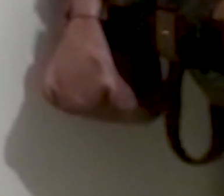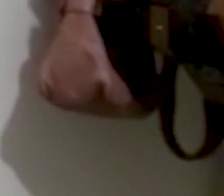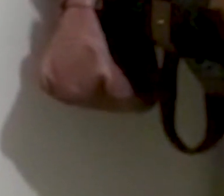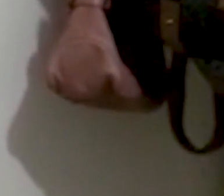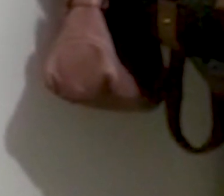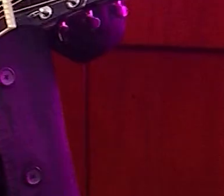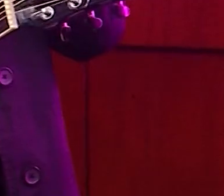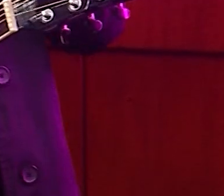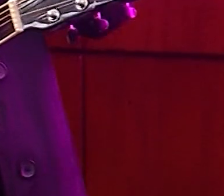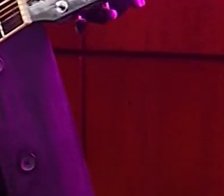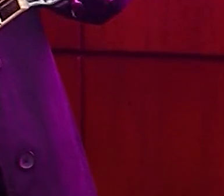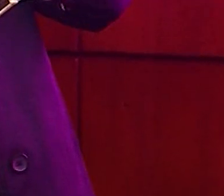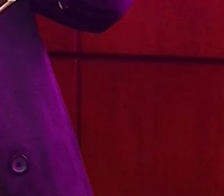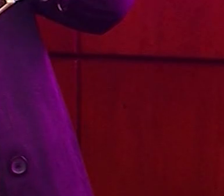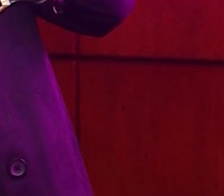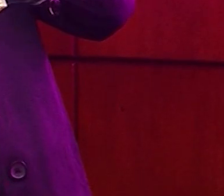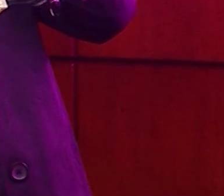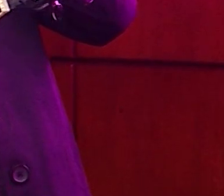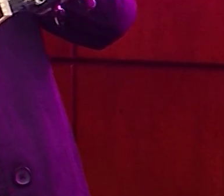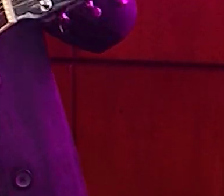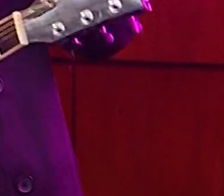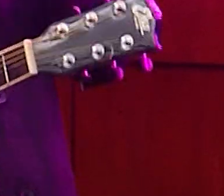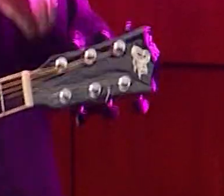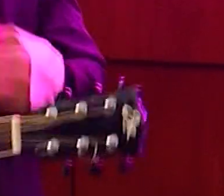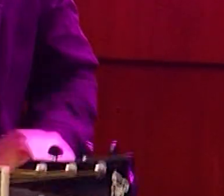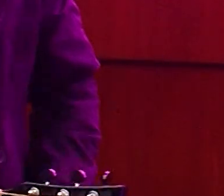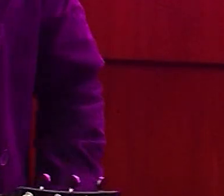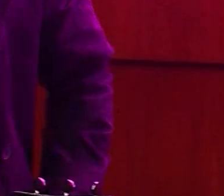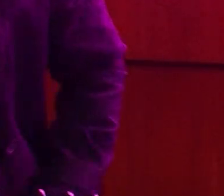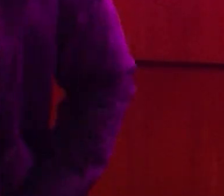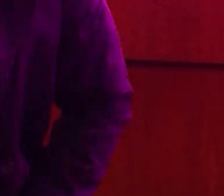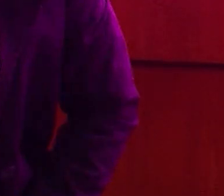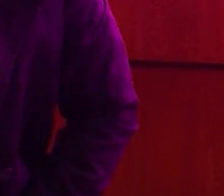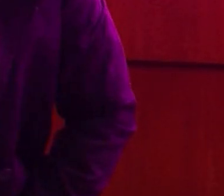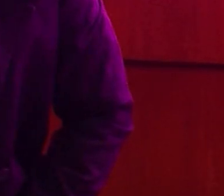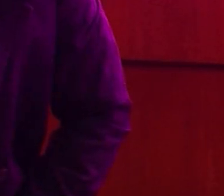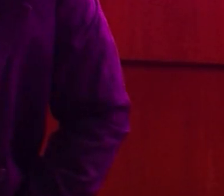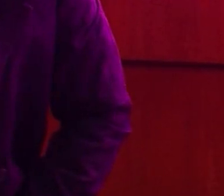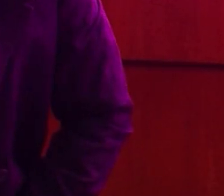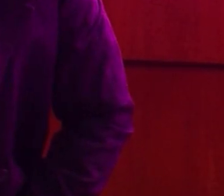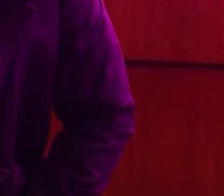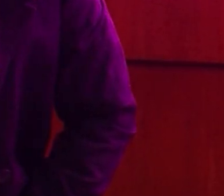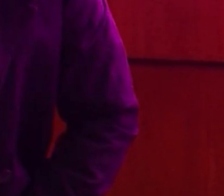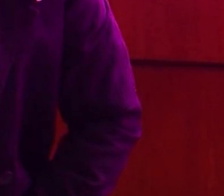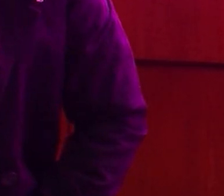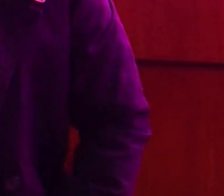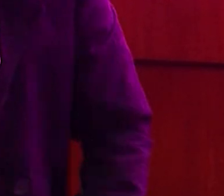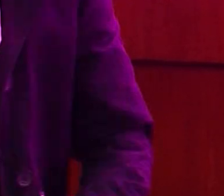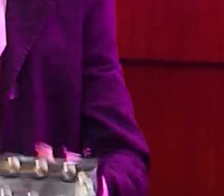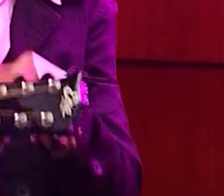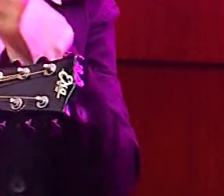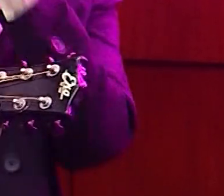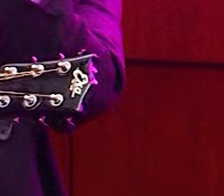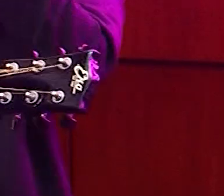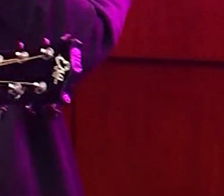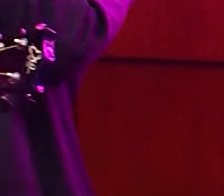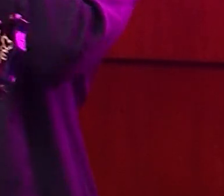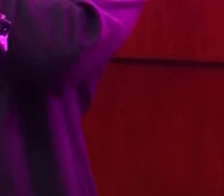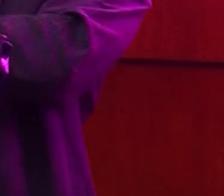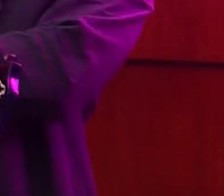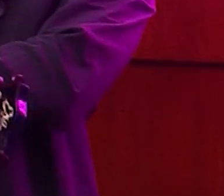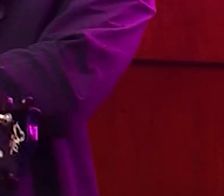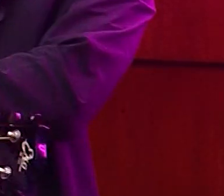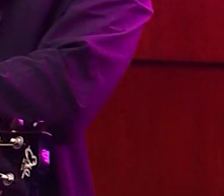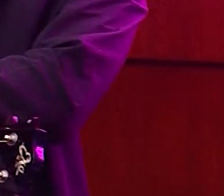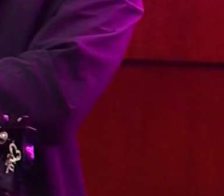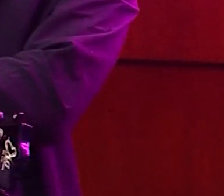algo de público. Aunque el aforo hoy es del 100%, los teatros no han vuelto a ser lo que eran. Aquellos